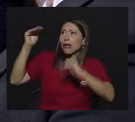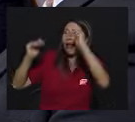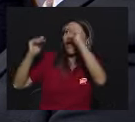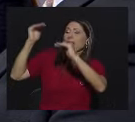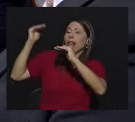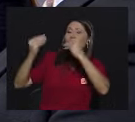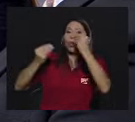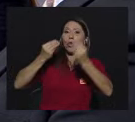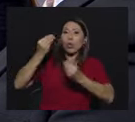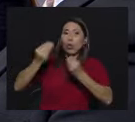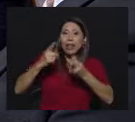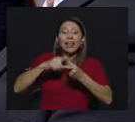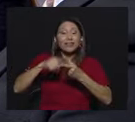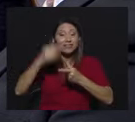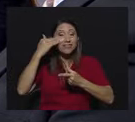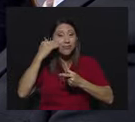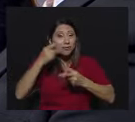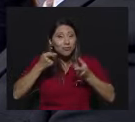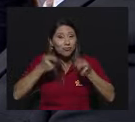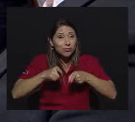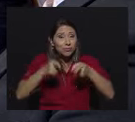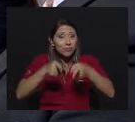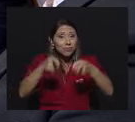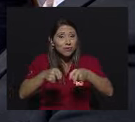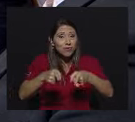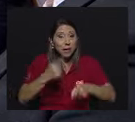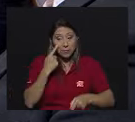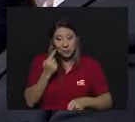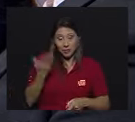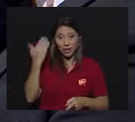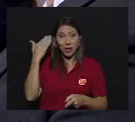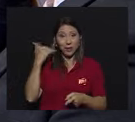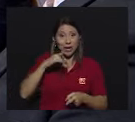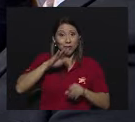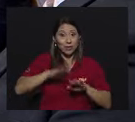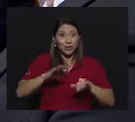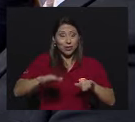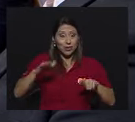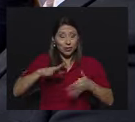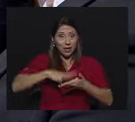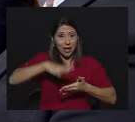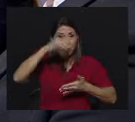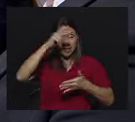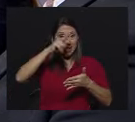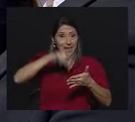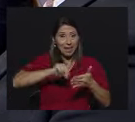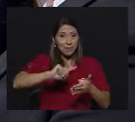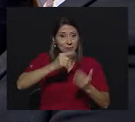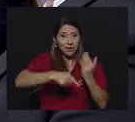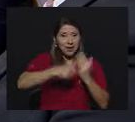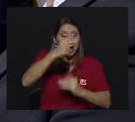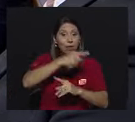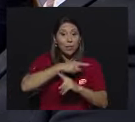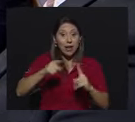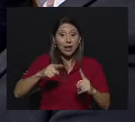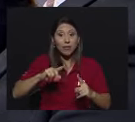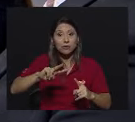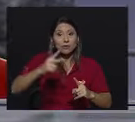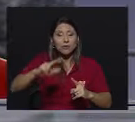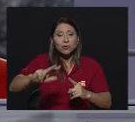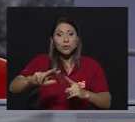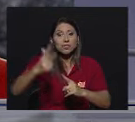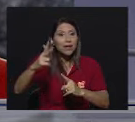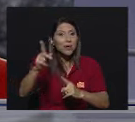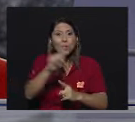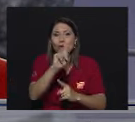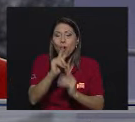de español, lo notamos ahora, los niños aprenden a leer en el primer grado, pero en tercer grado no han desarrollado las habilidades de comprensión lectora. Y